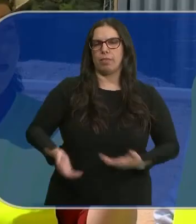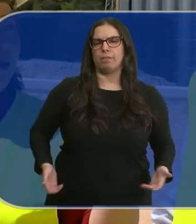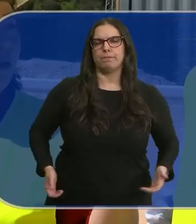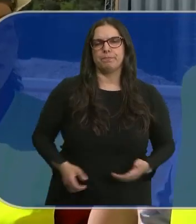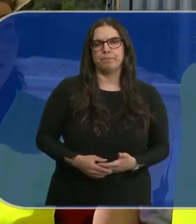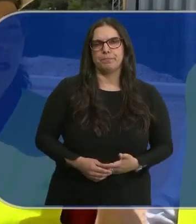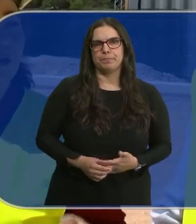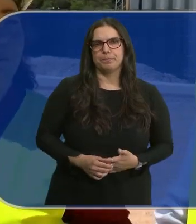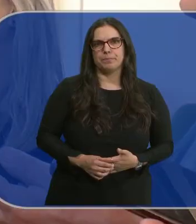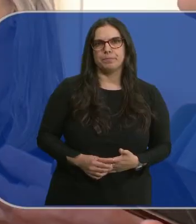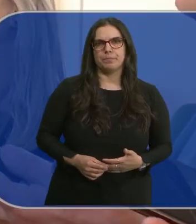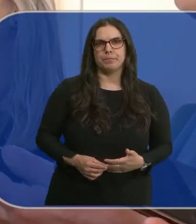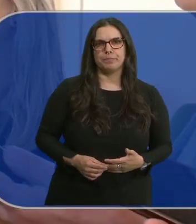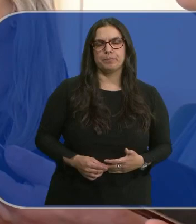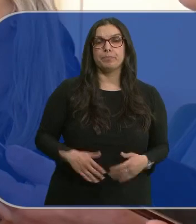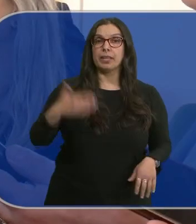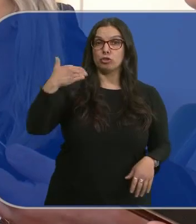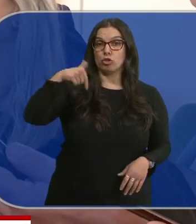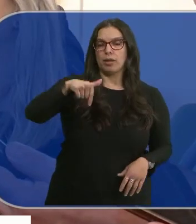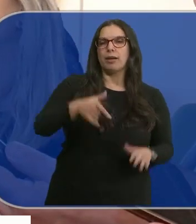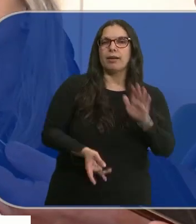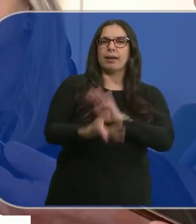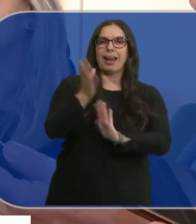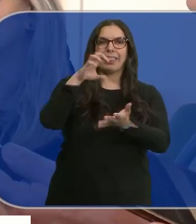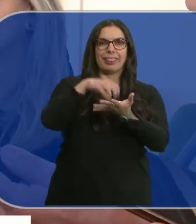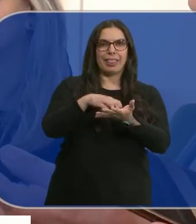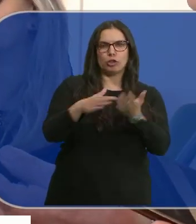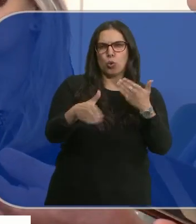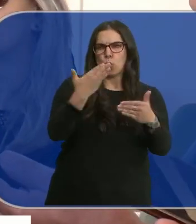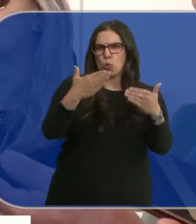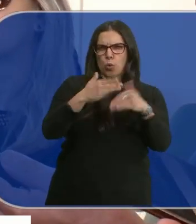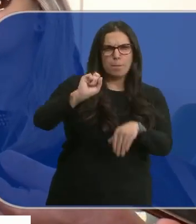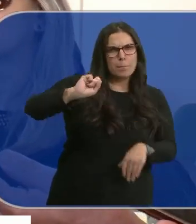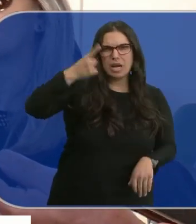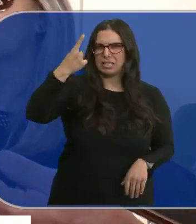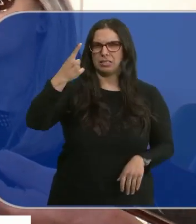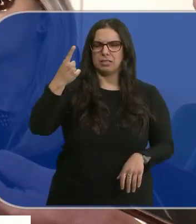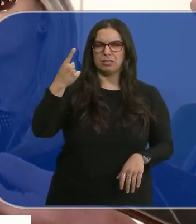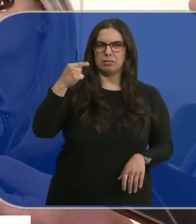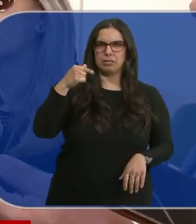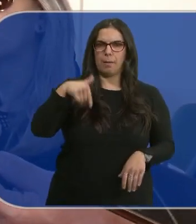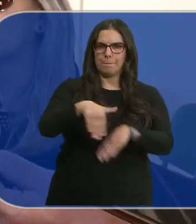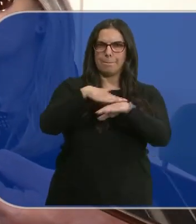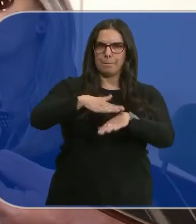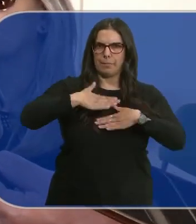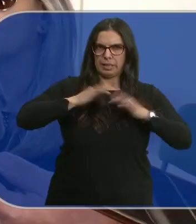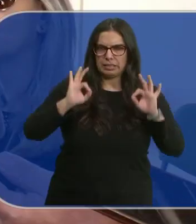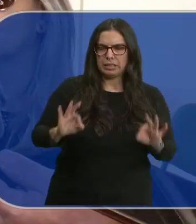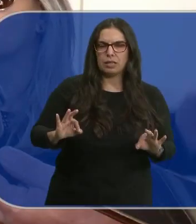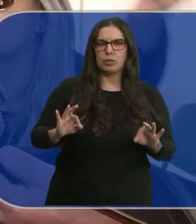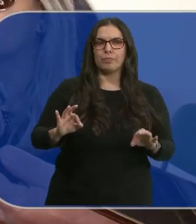funcionamiento. En Soria se ubicará el centro más vanguardista de este ministerio, el